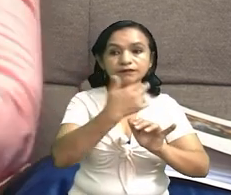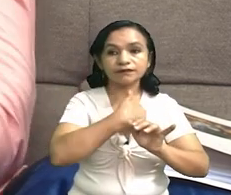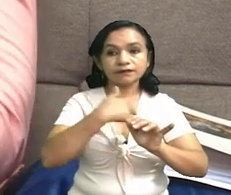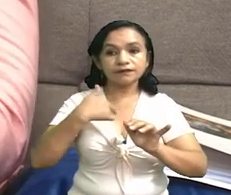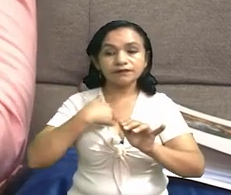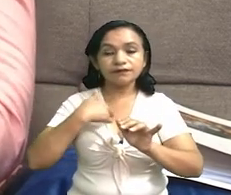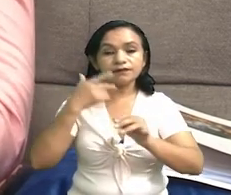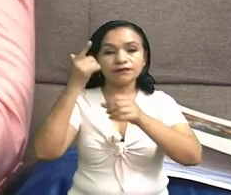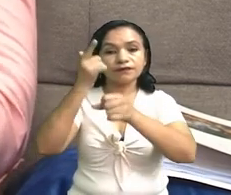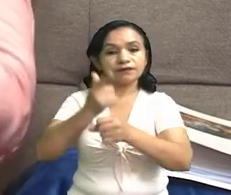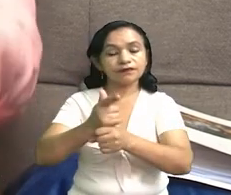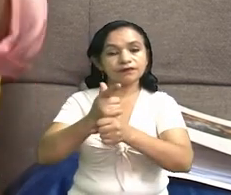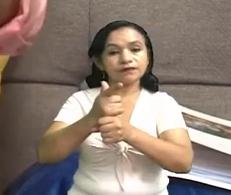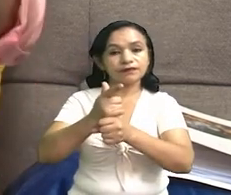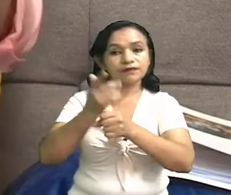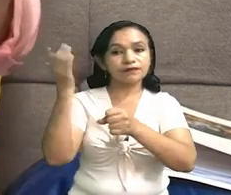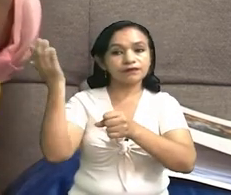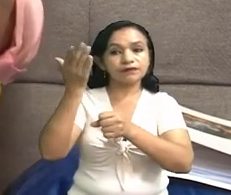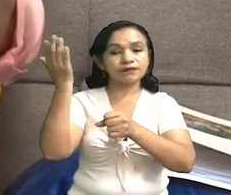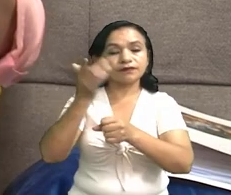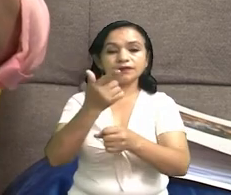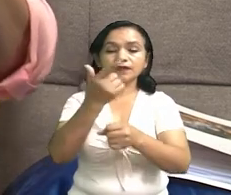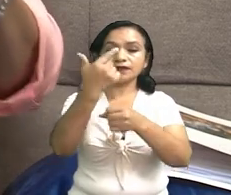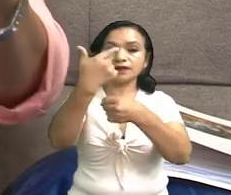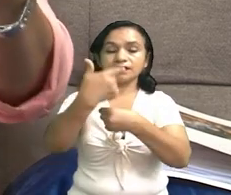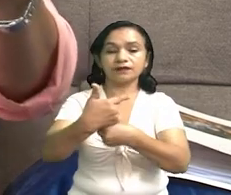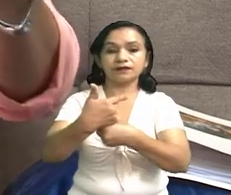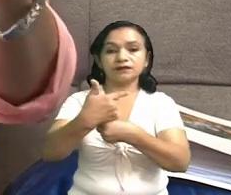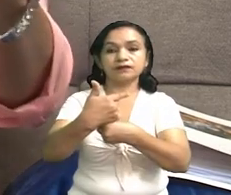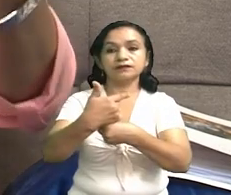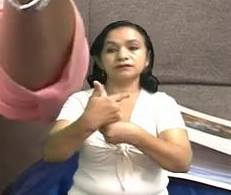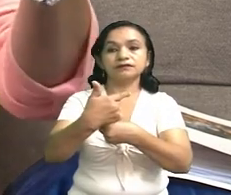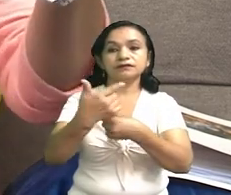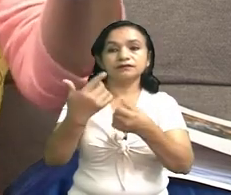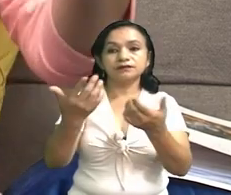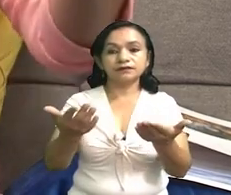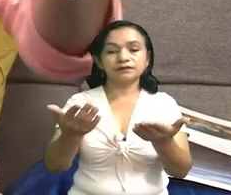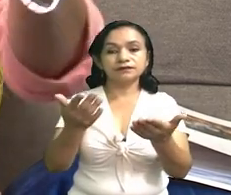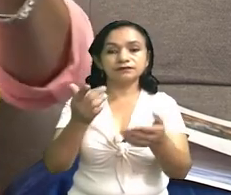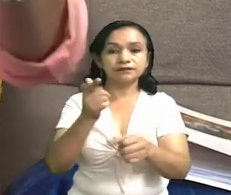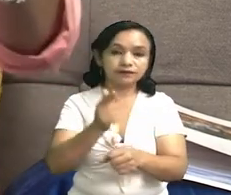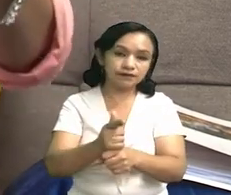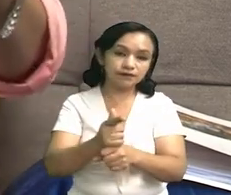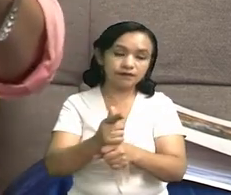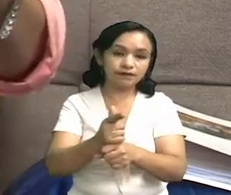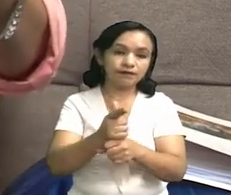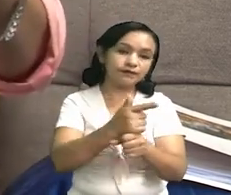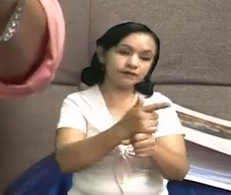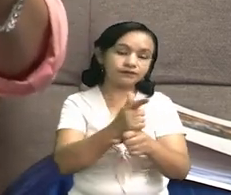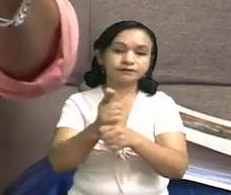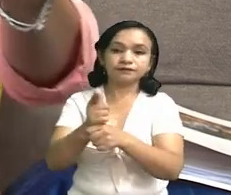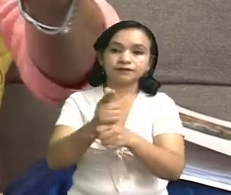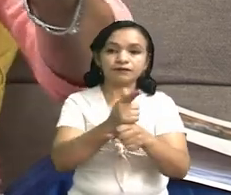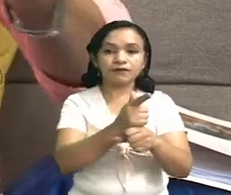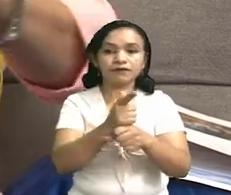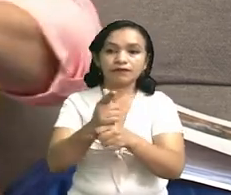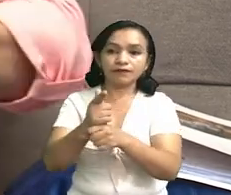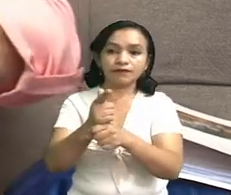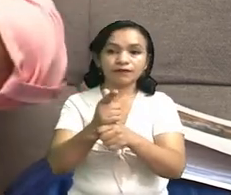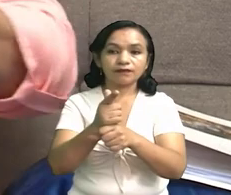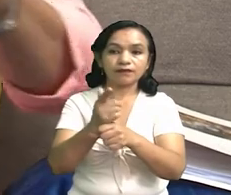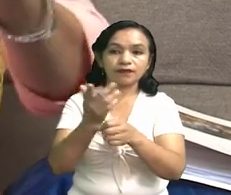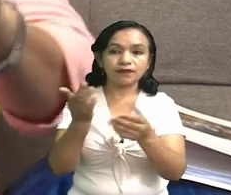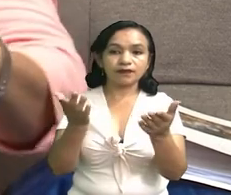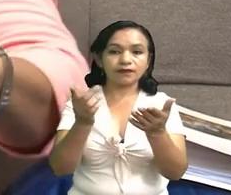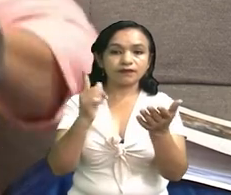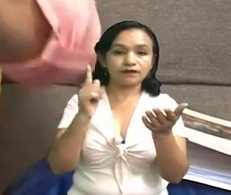una videoconferencia, tenemos una cámara que el técnico tiene que estar moviendo la cámara, porque si no, no